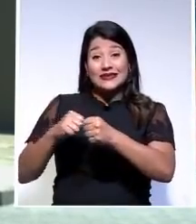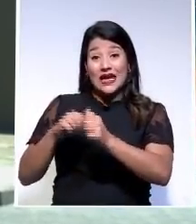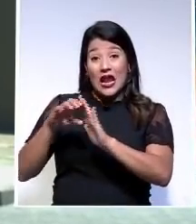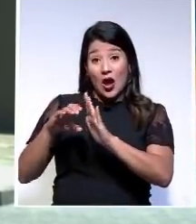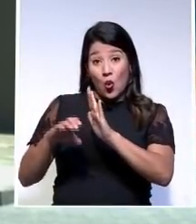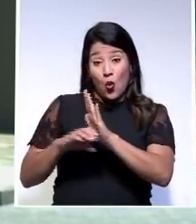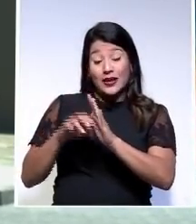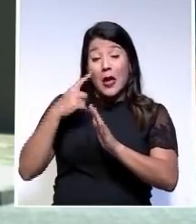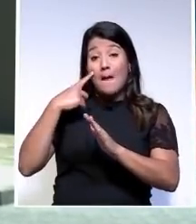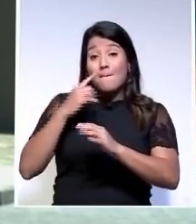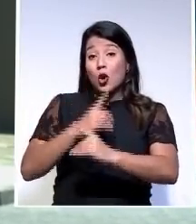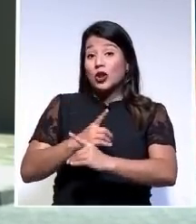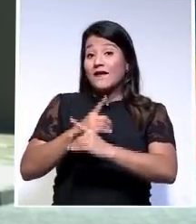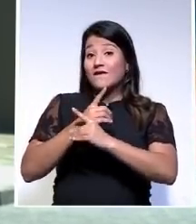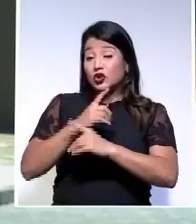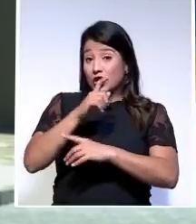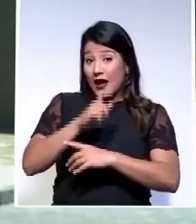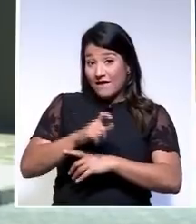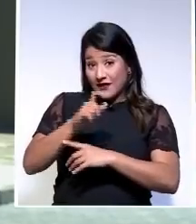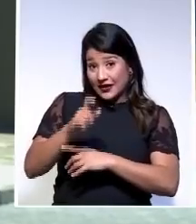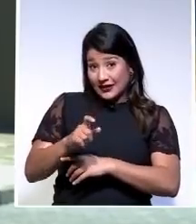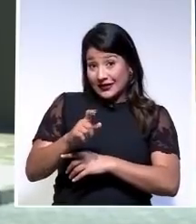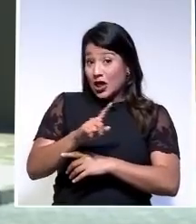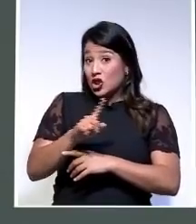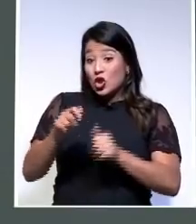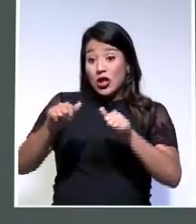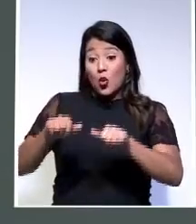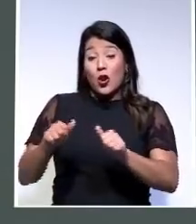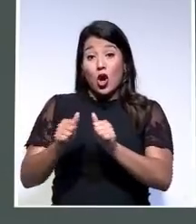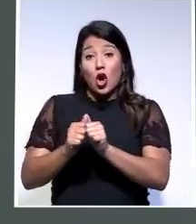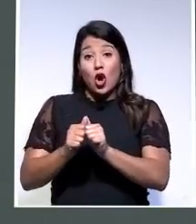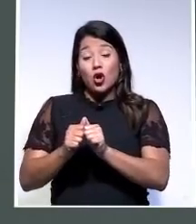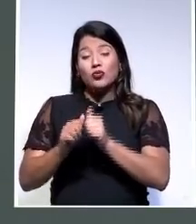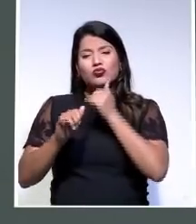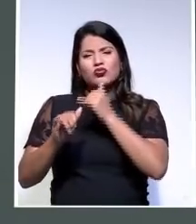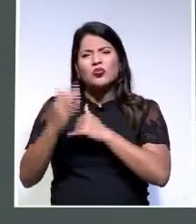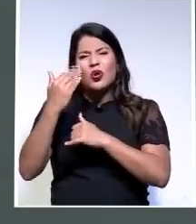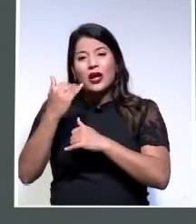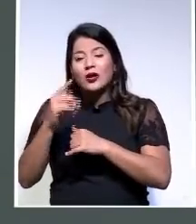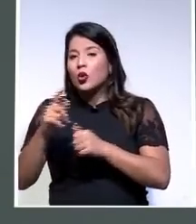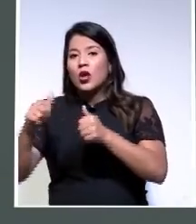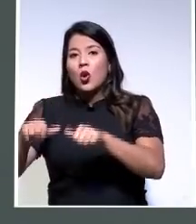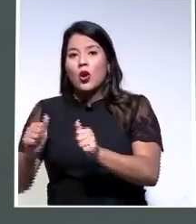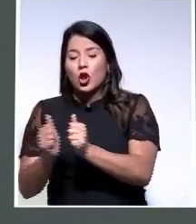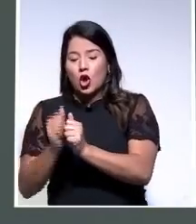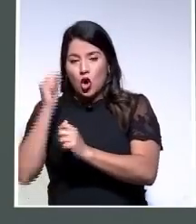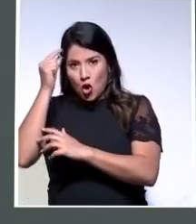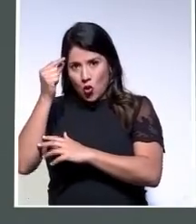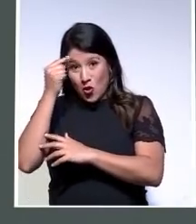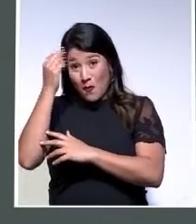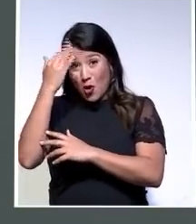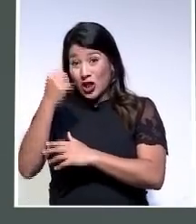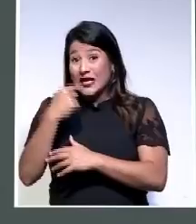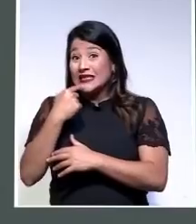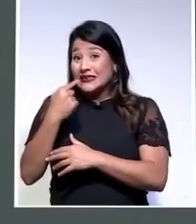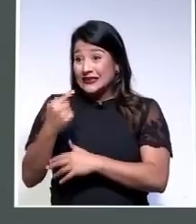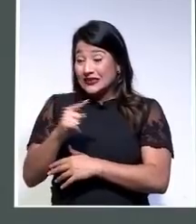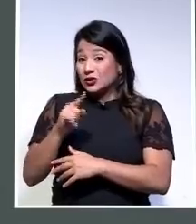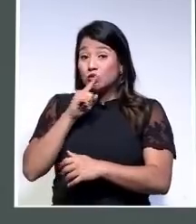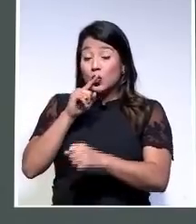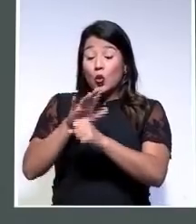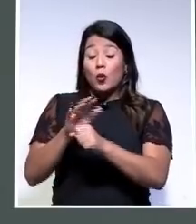de la Defensoría de los Habitantes en contra del Gobierno de la República se da ya que considera la Defensoría que no están cumpliendo con lo ordenado